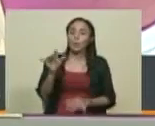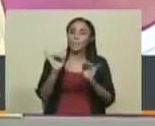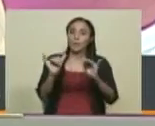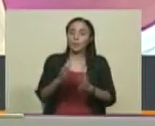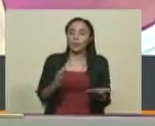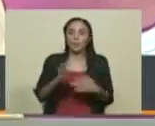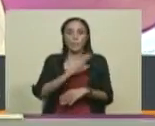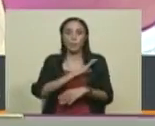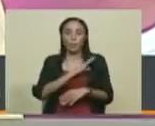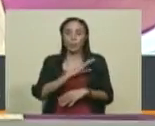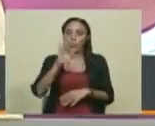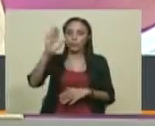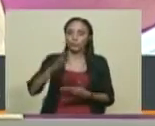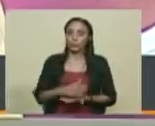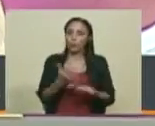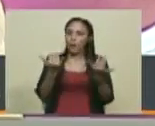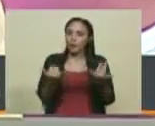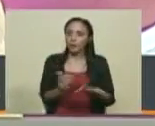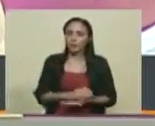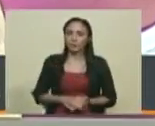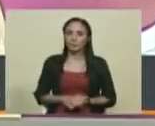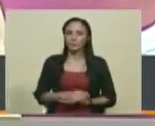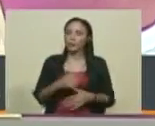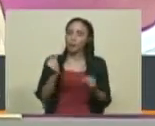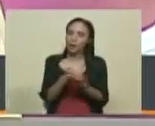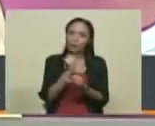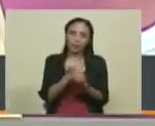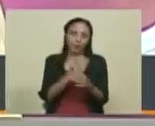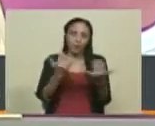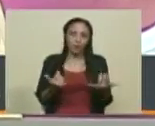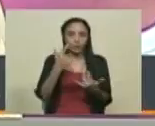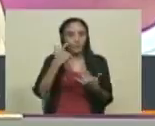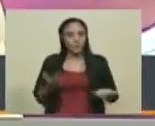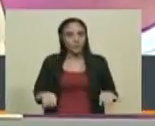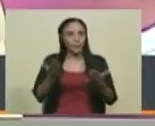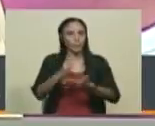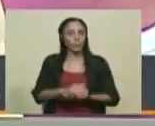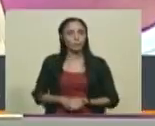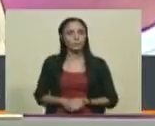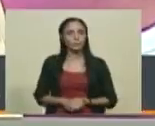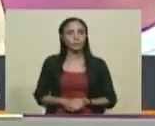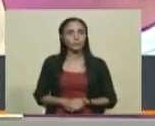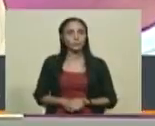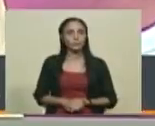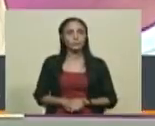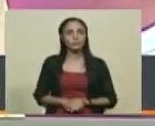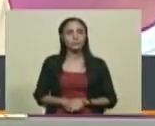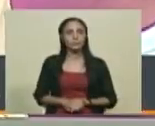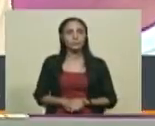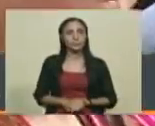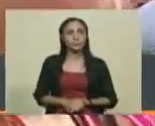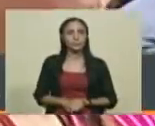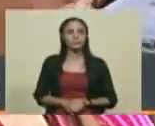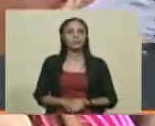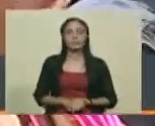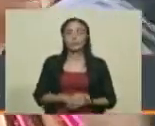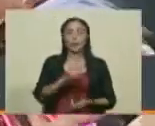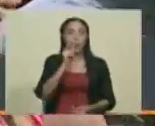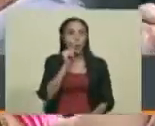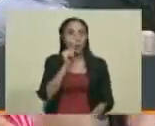del futuro. La generación de oro se levante, sea dueño del futuro de Venezuela como